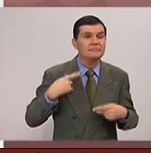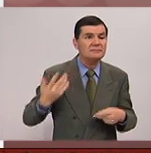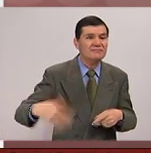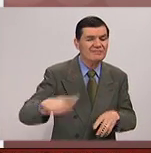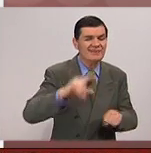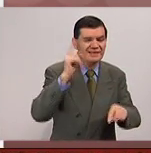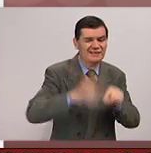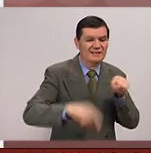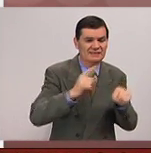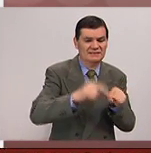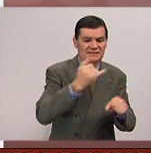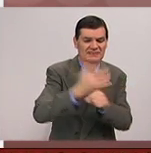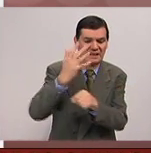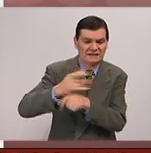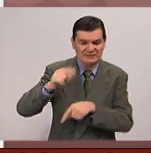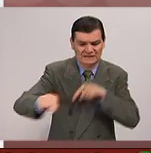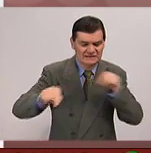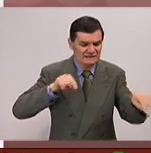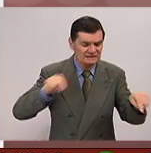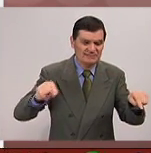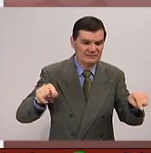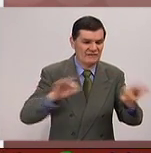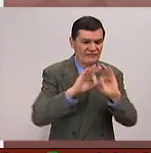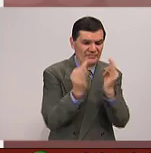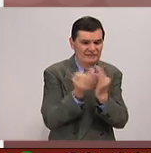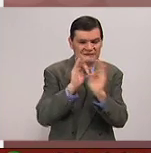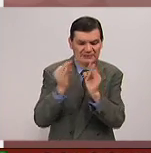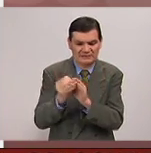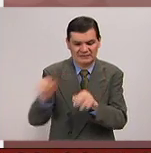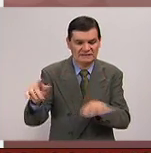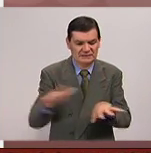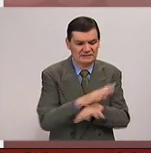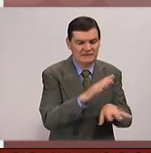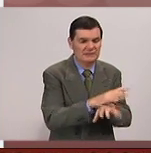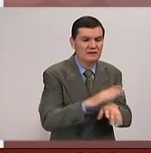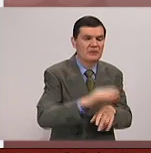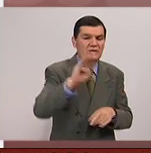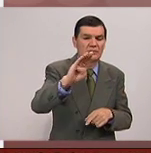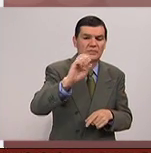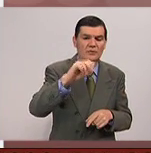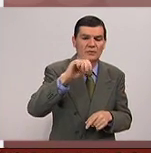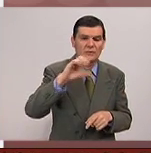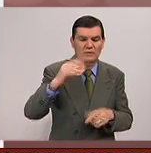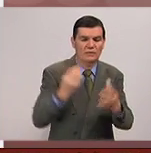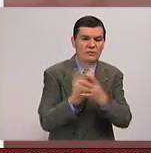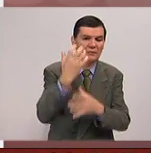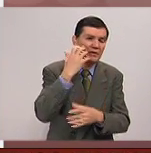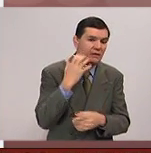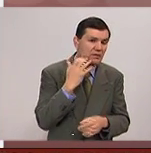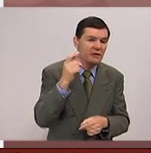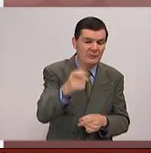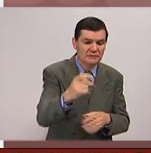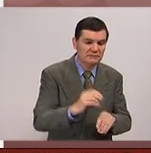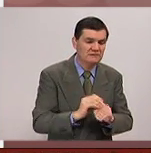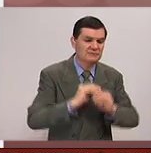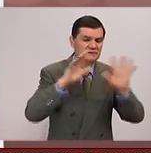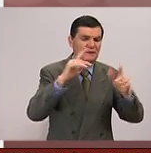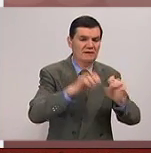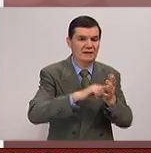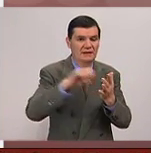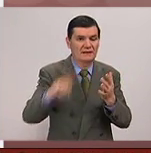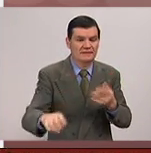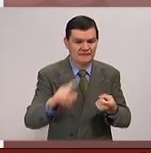romper esquemas, ¿no? Claro. Y digo, lo que pasó, por ejemplo, con el Bronco en Nuevo León, pues es un claro ejemplo de